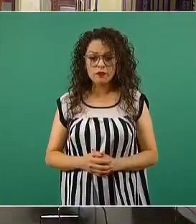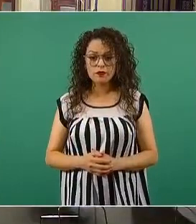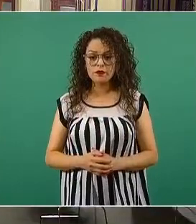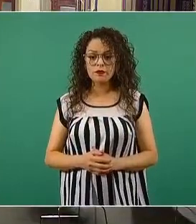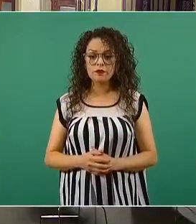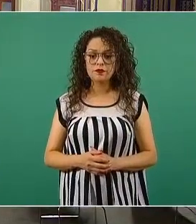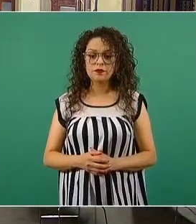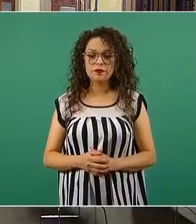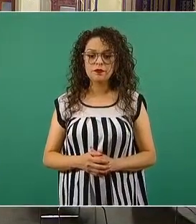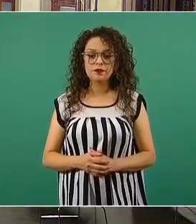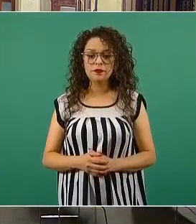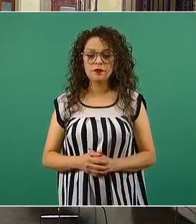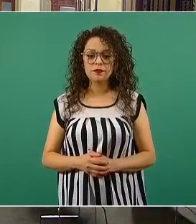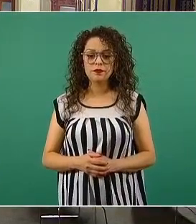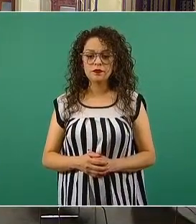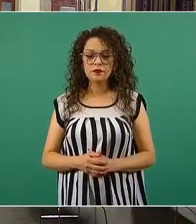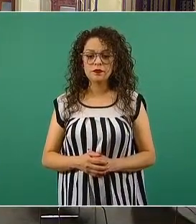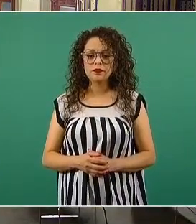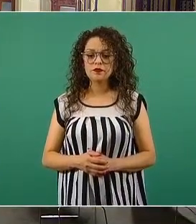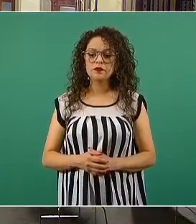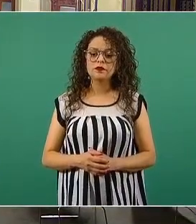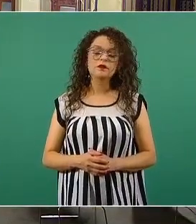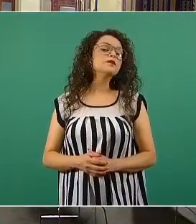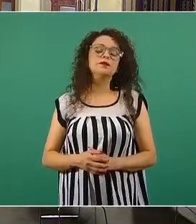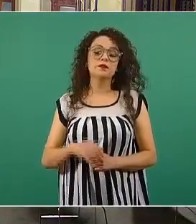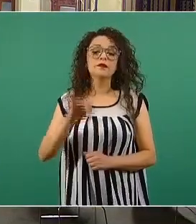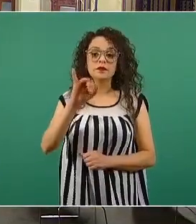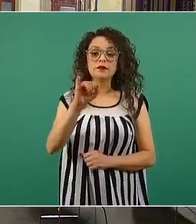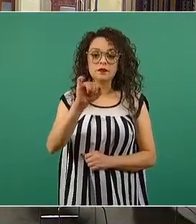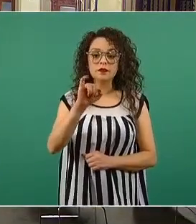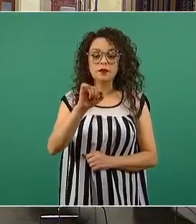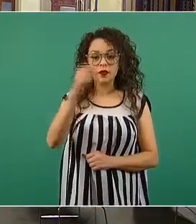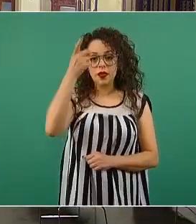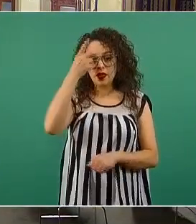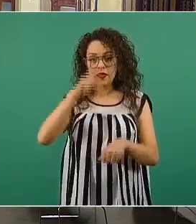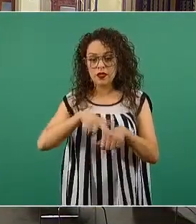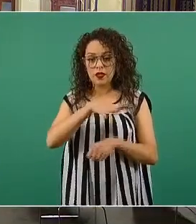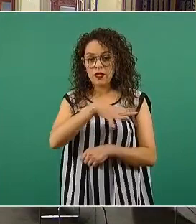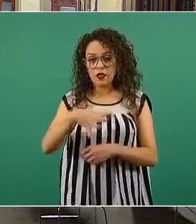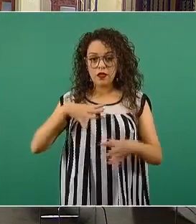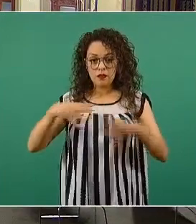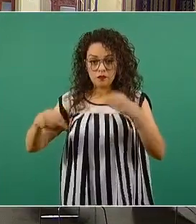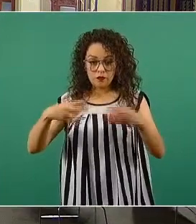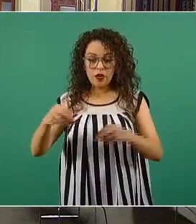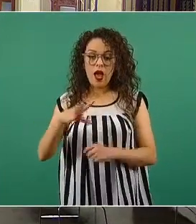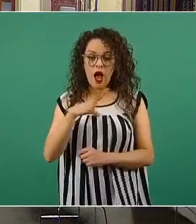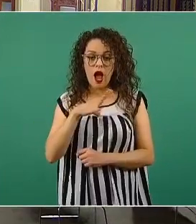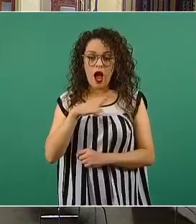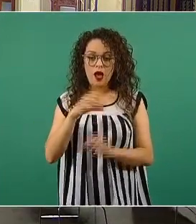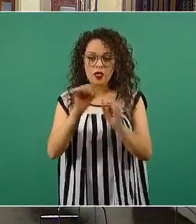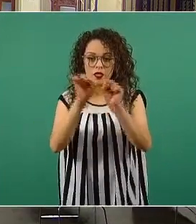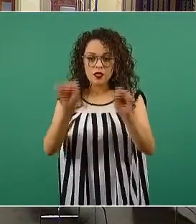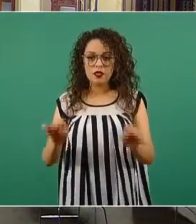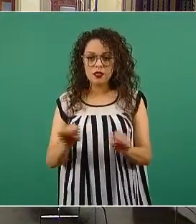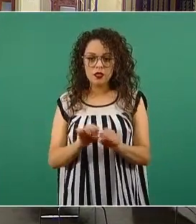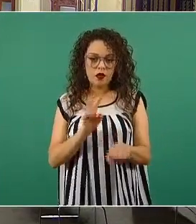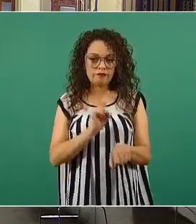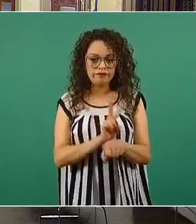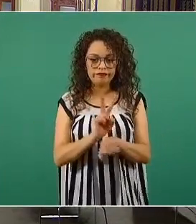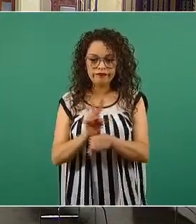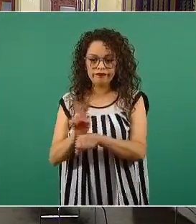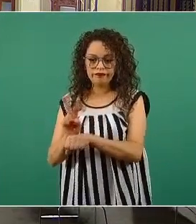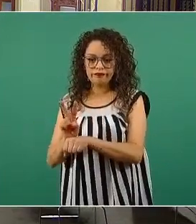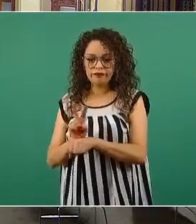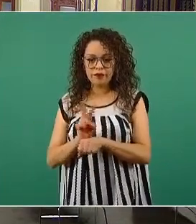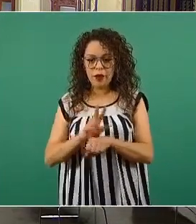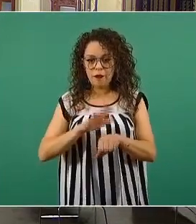Sí, como saben, ¿no? Desde la Dirección General de Epidemiología contamos con un sistema que vigila de